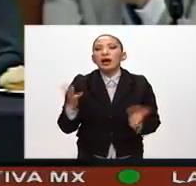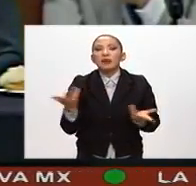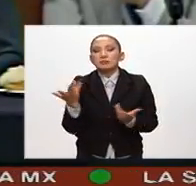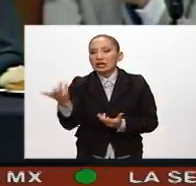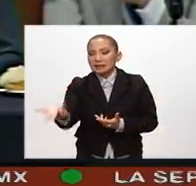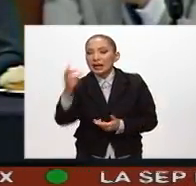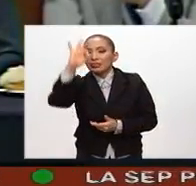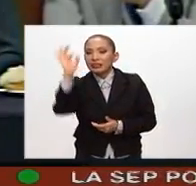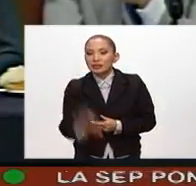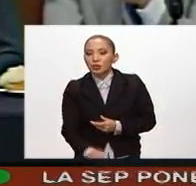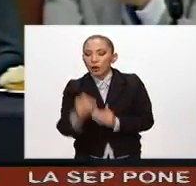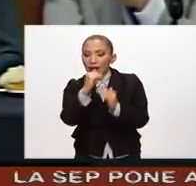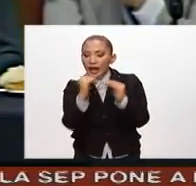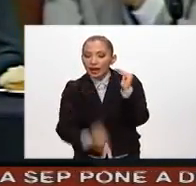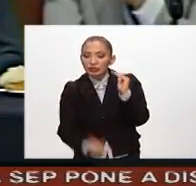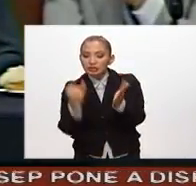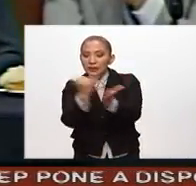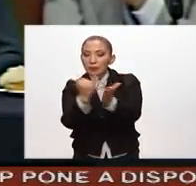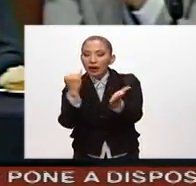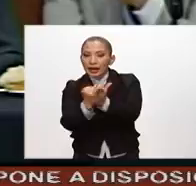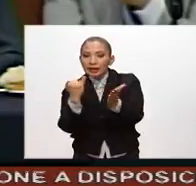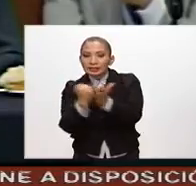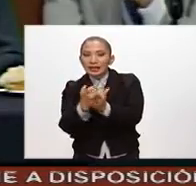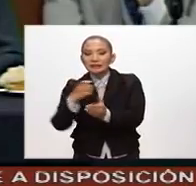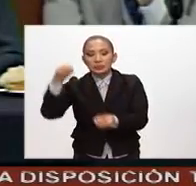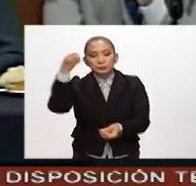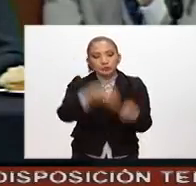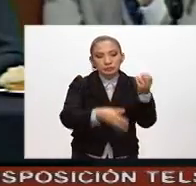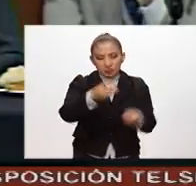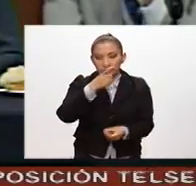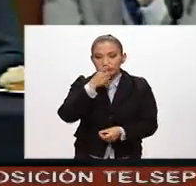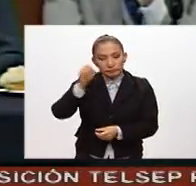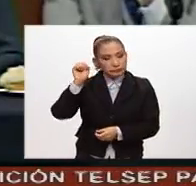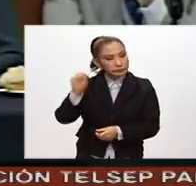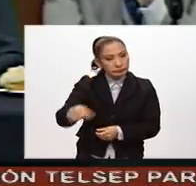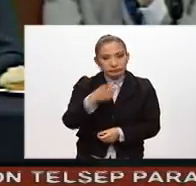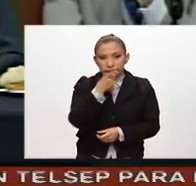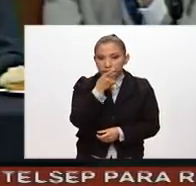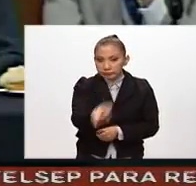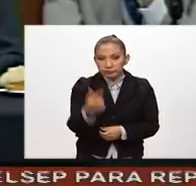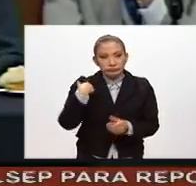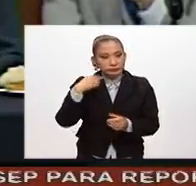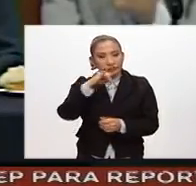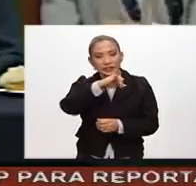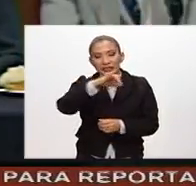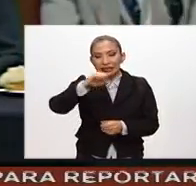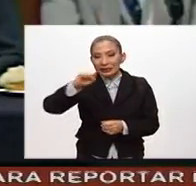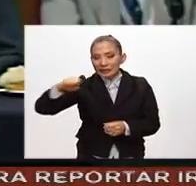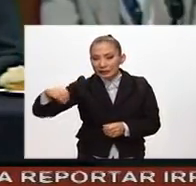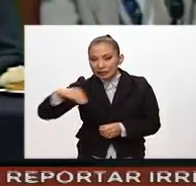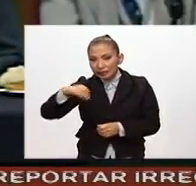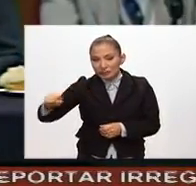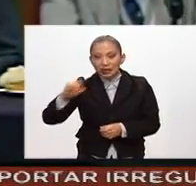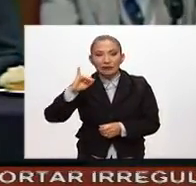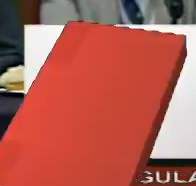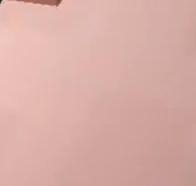pedir descuentos en los impuestos y en las contribuciones, como ustedes lo están planteando, del Seguro Social y del